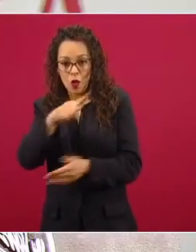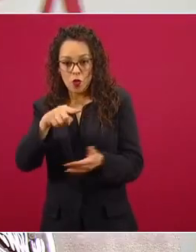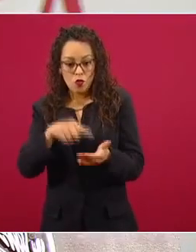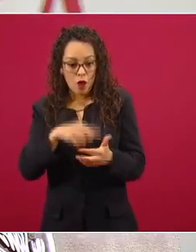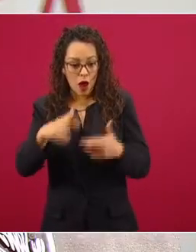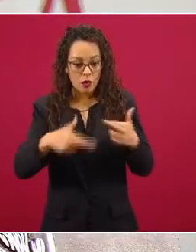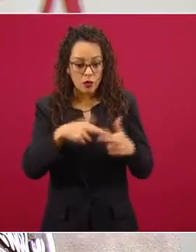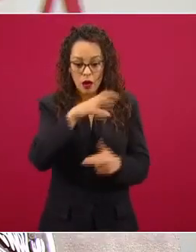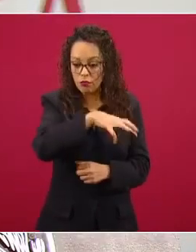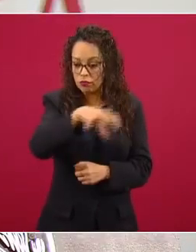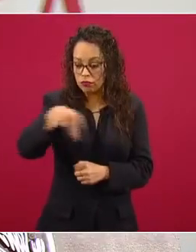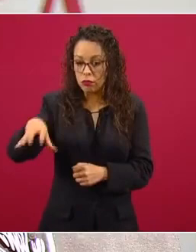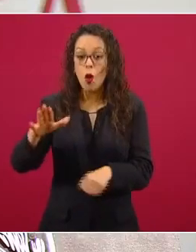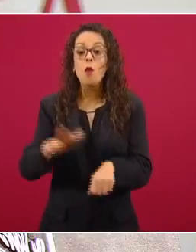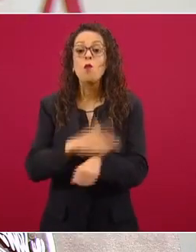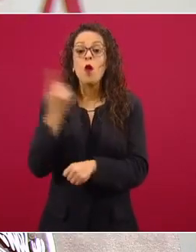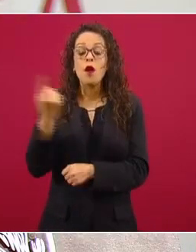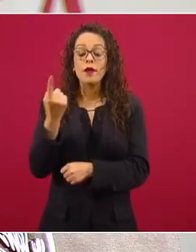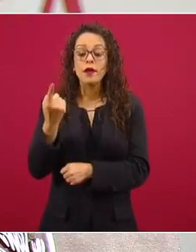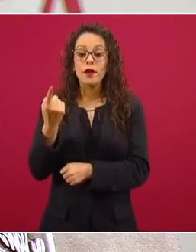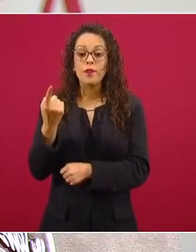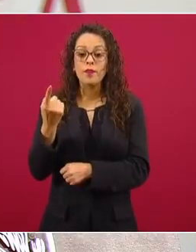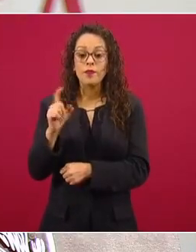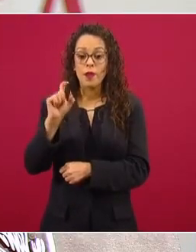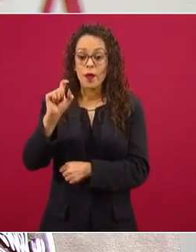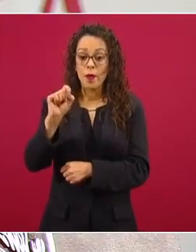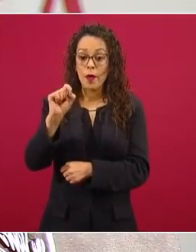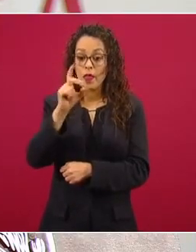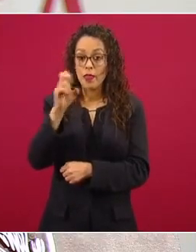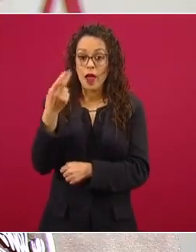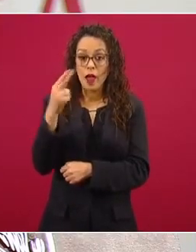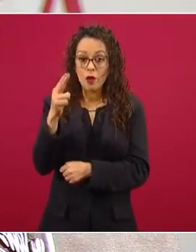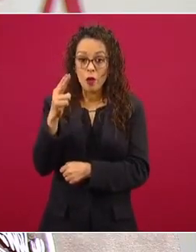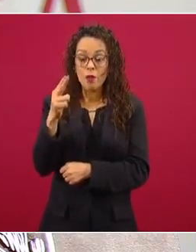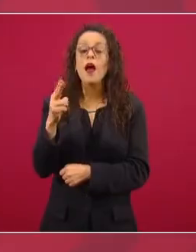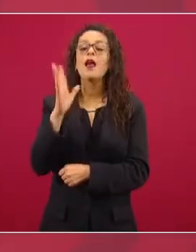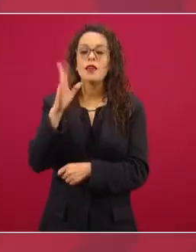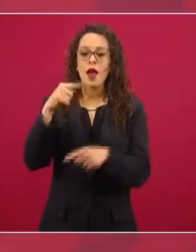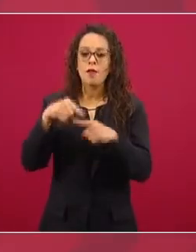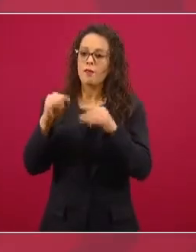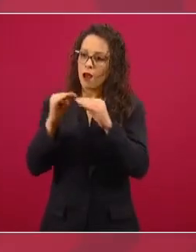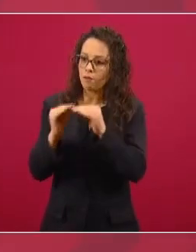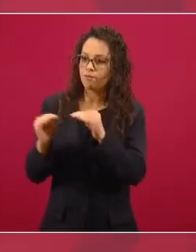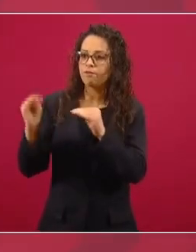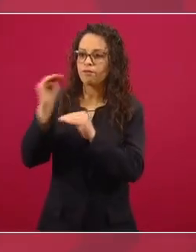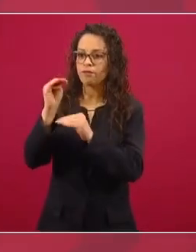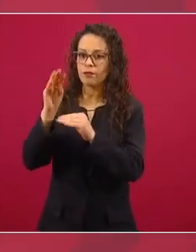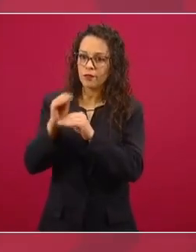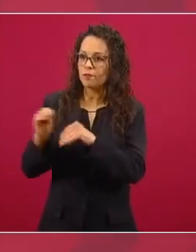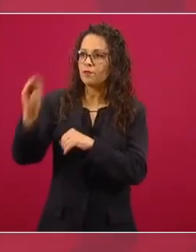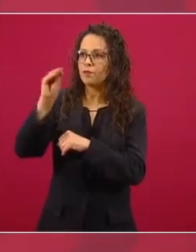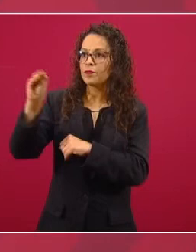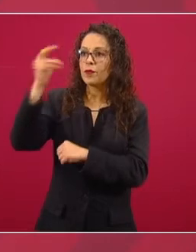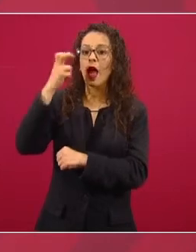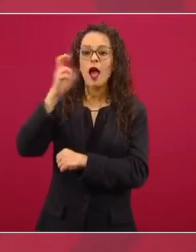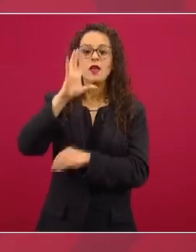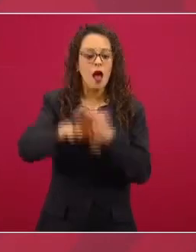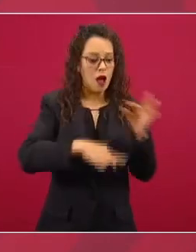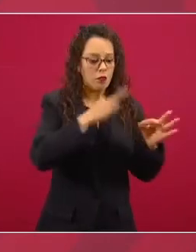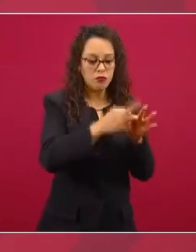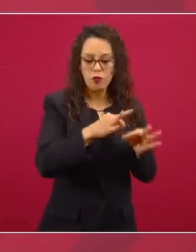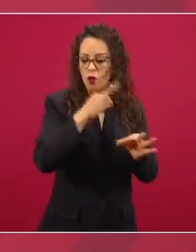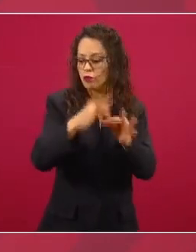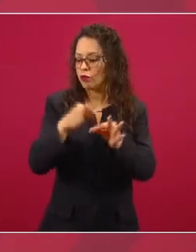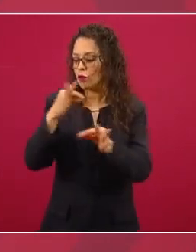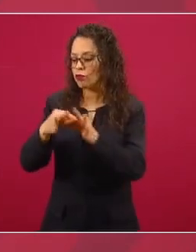hasta el 20 de noviembre van a ascender y se van a cubrir todos los puestos